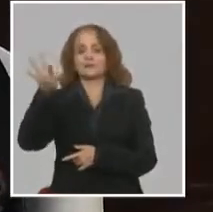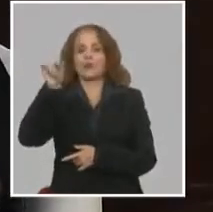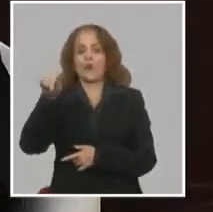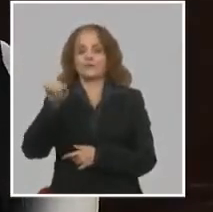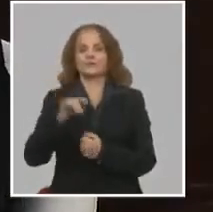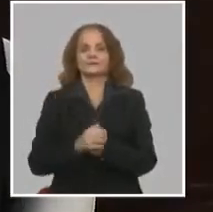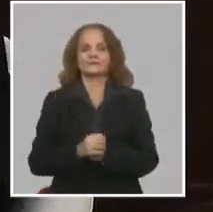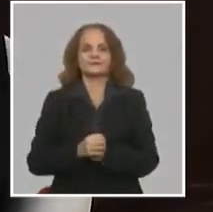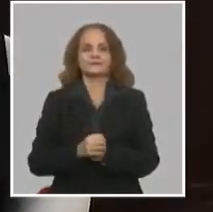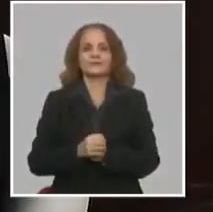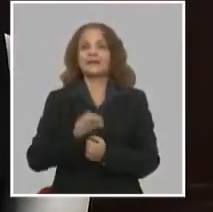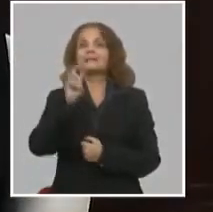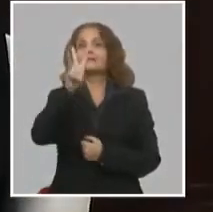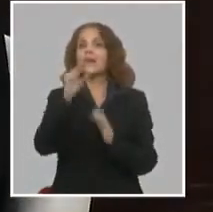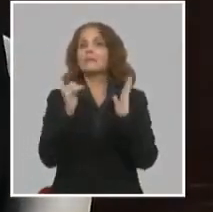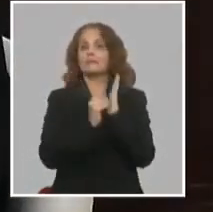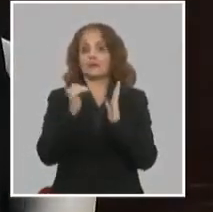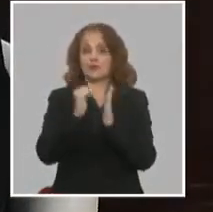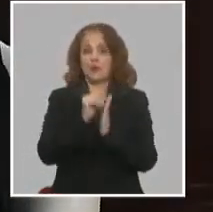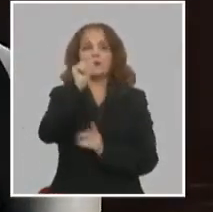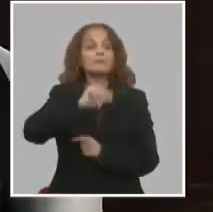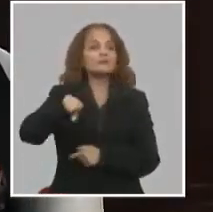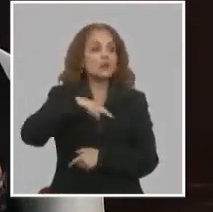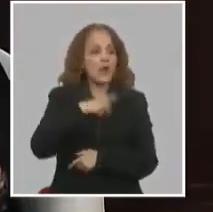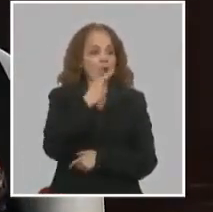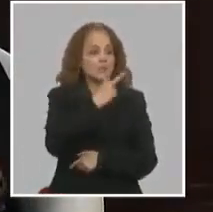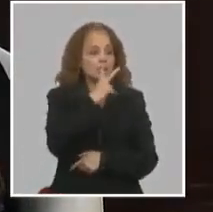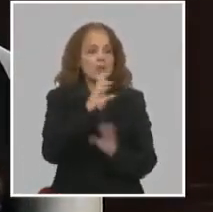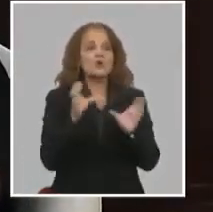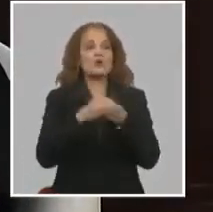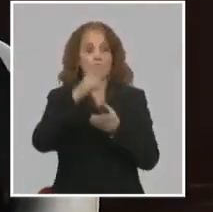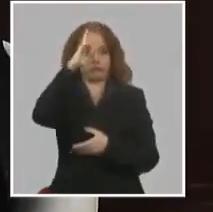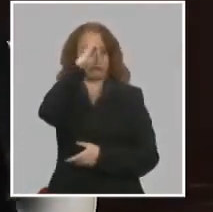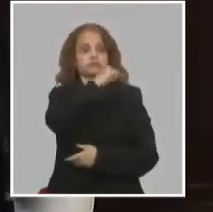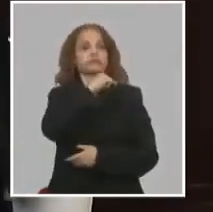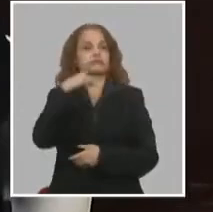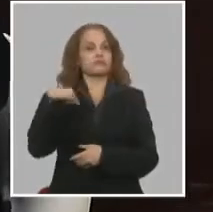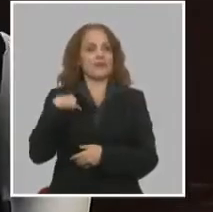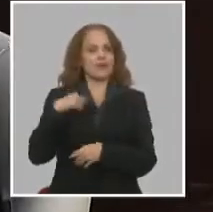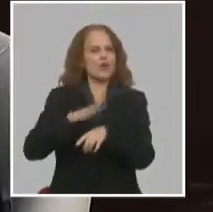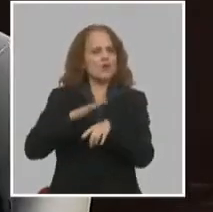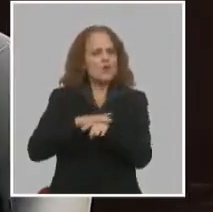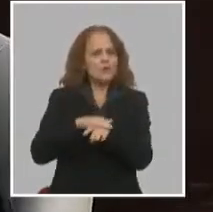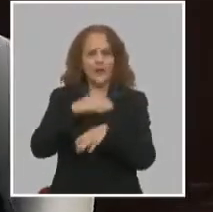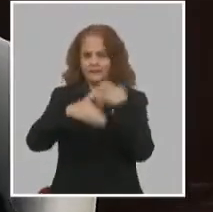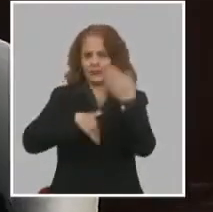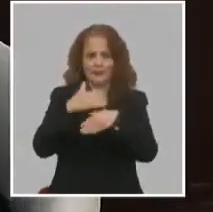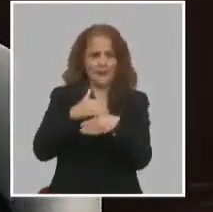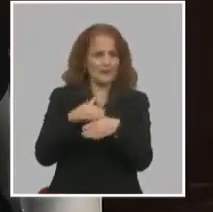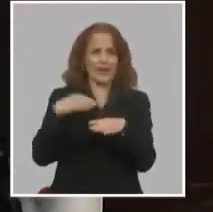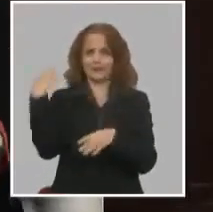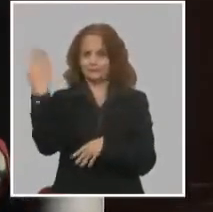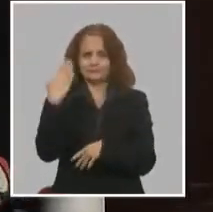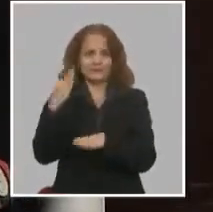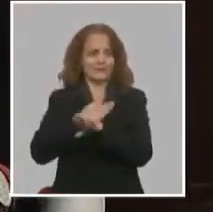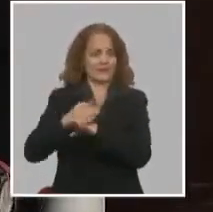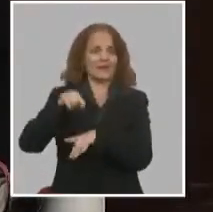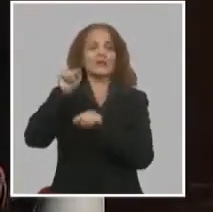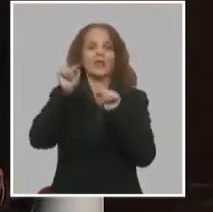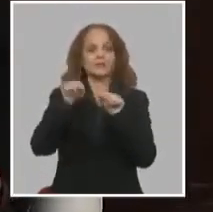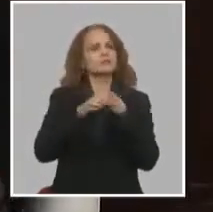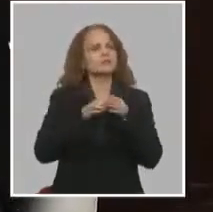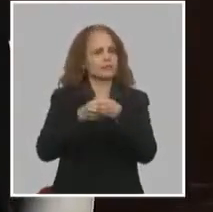de personas han sido atendidas en estas 20 misiones frente a desastres naturales que ha desarrollado el contingente Henry Reef. En una de